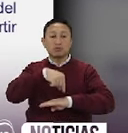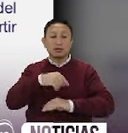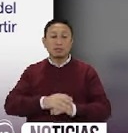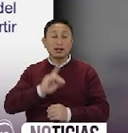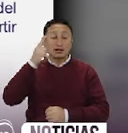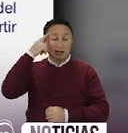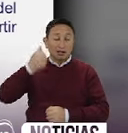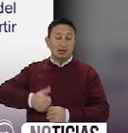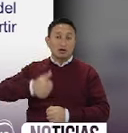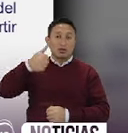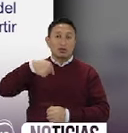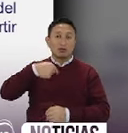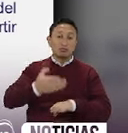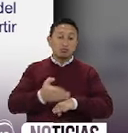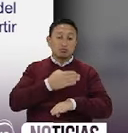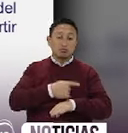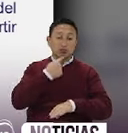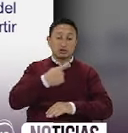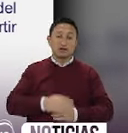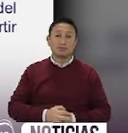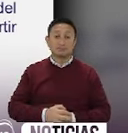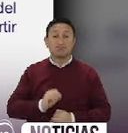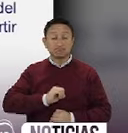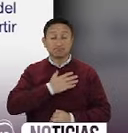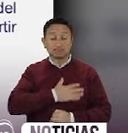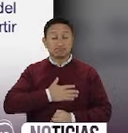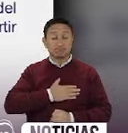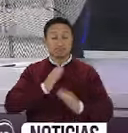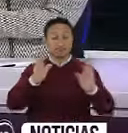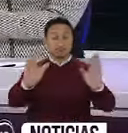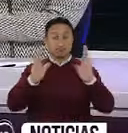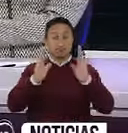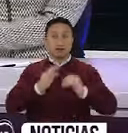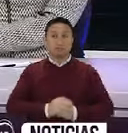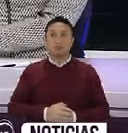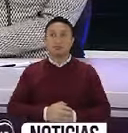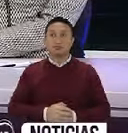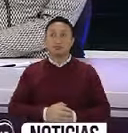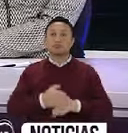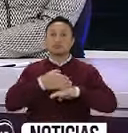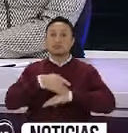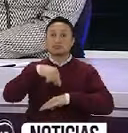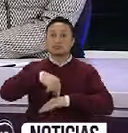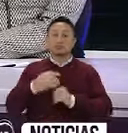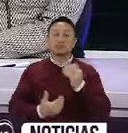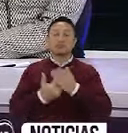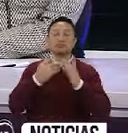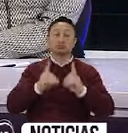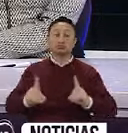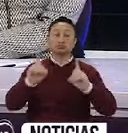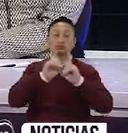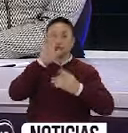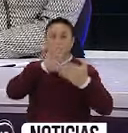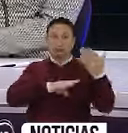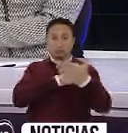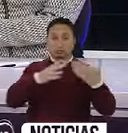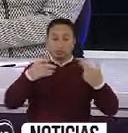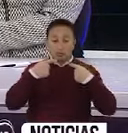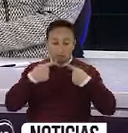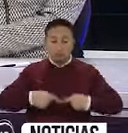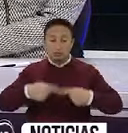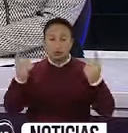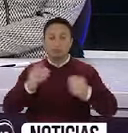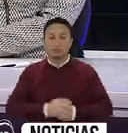del gobierno hace pocos minutos, así que preste mucha atención. En breve se estarán dando a conocer los cronogramas